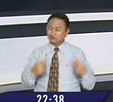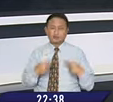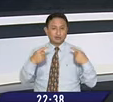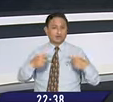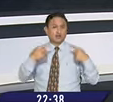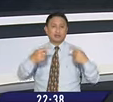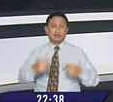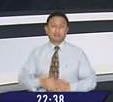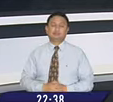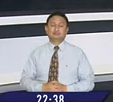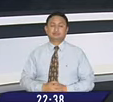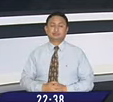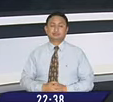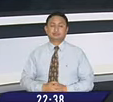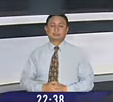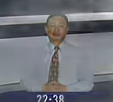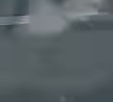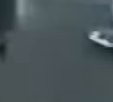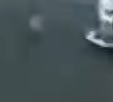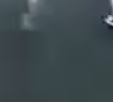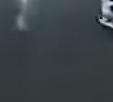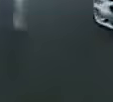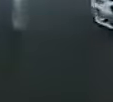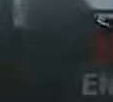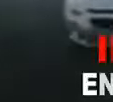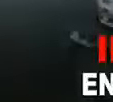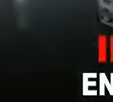se reportan a diario.